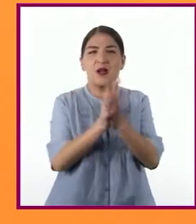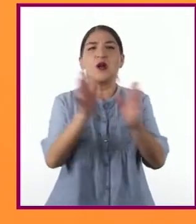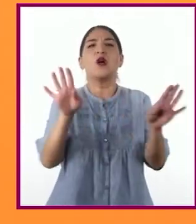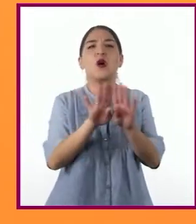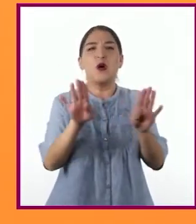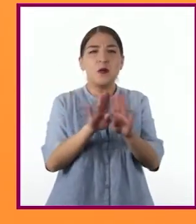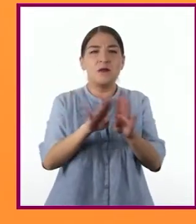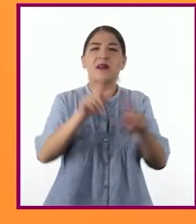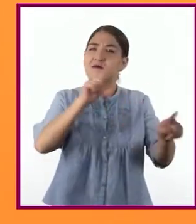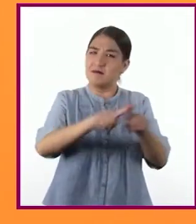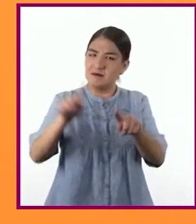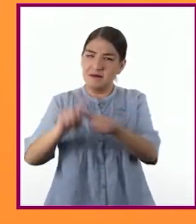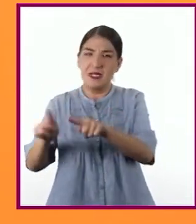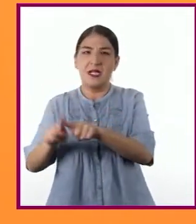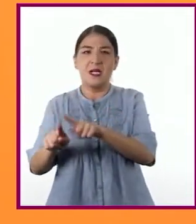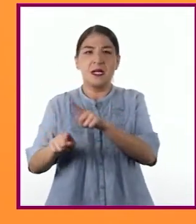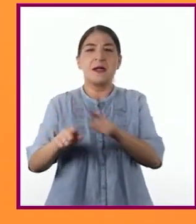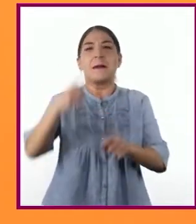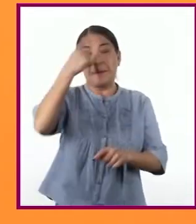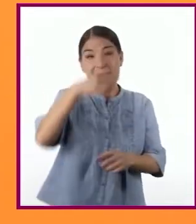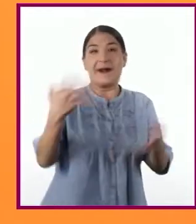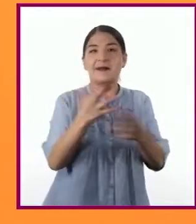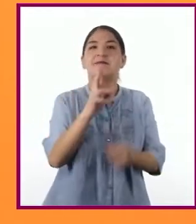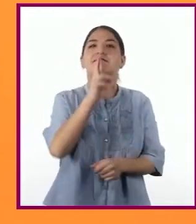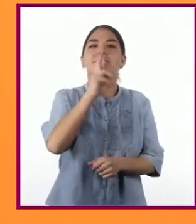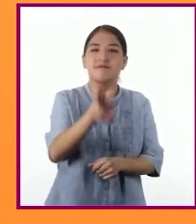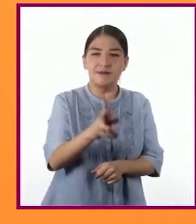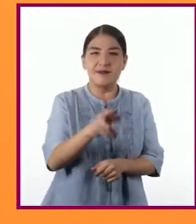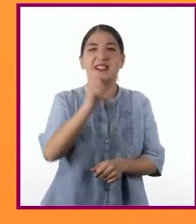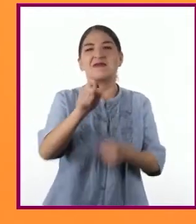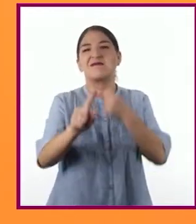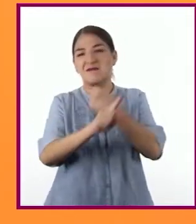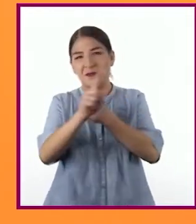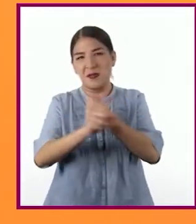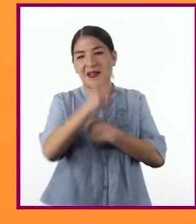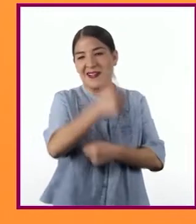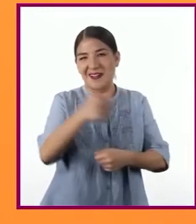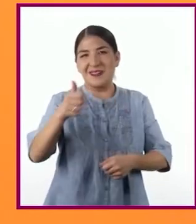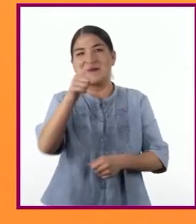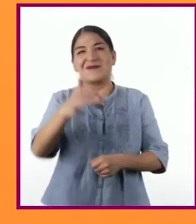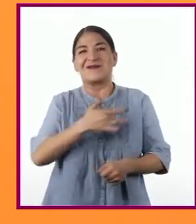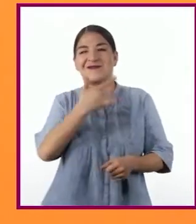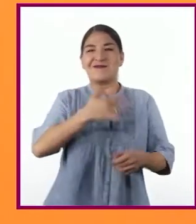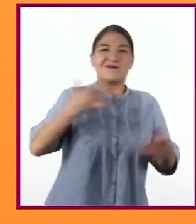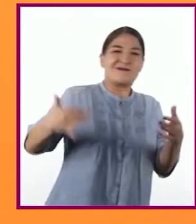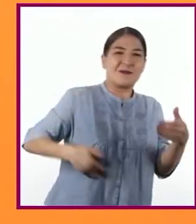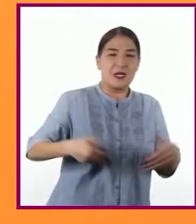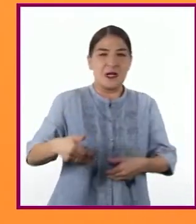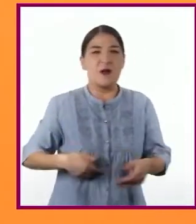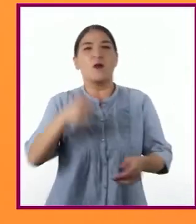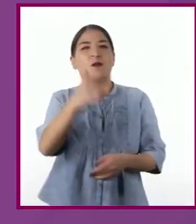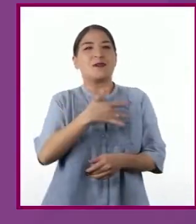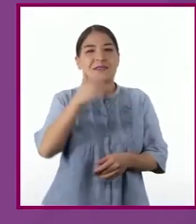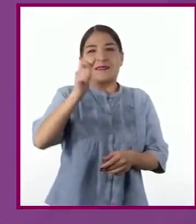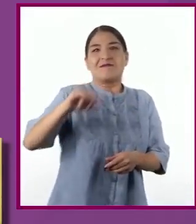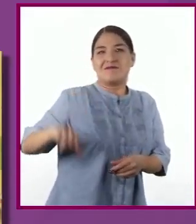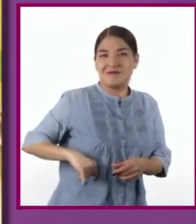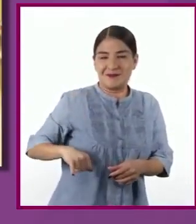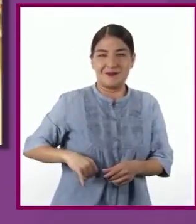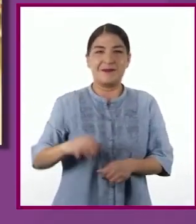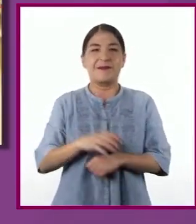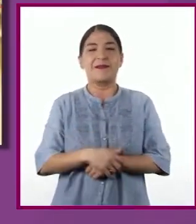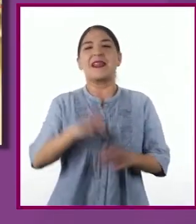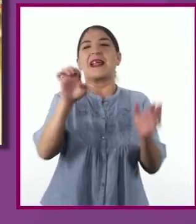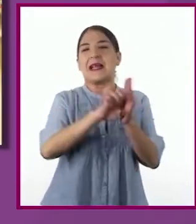diversas maneras, precisamente para dar respuesta a las situaciones que les inquietan o que son de su interés.